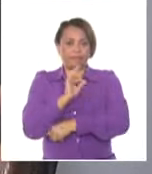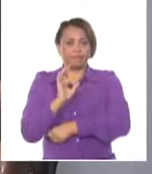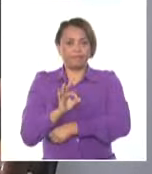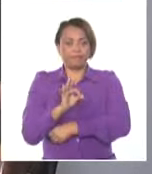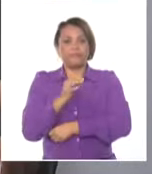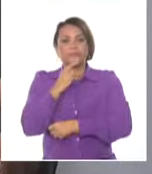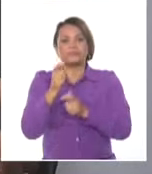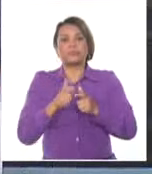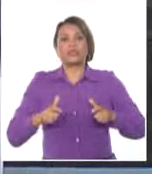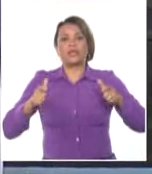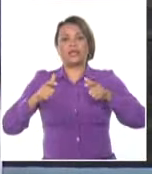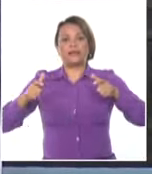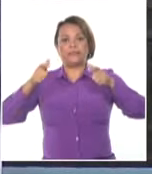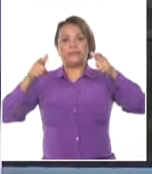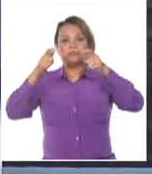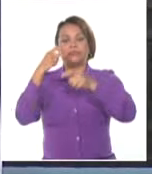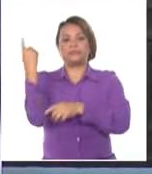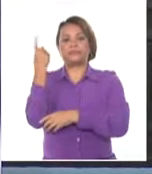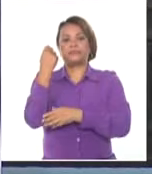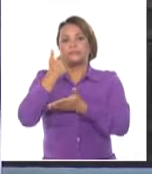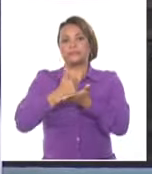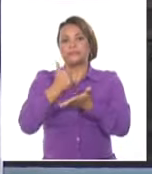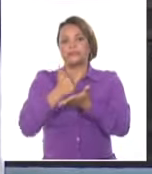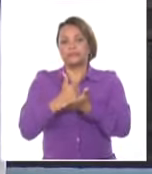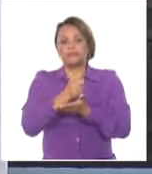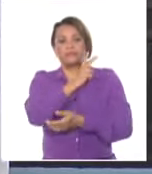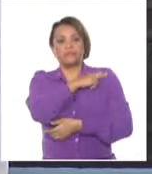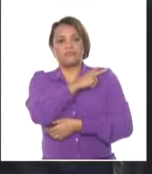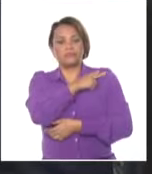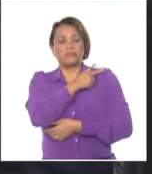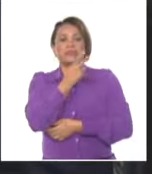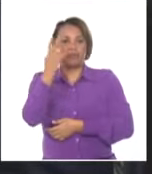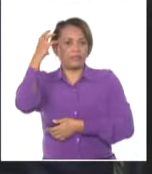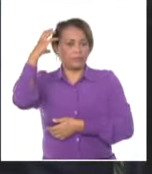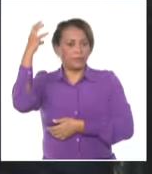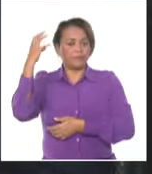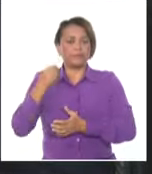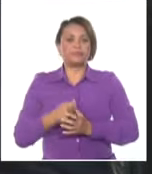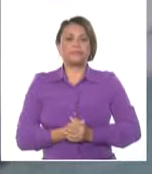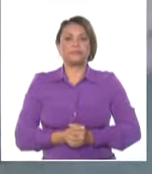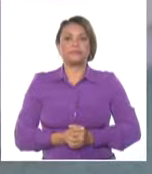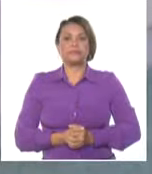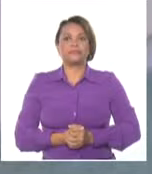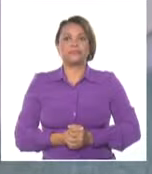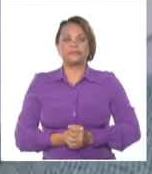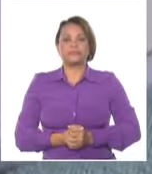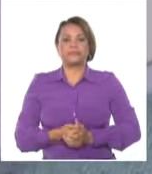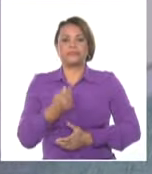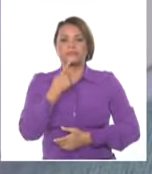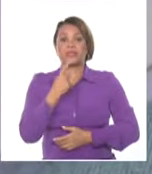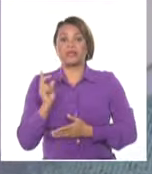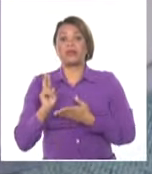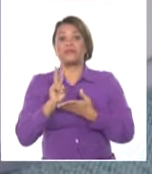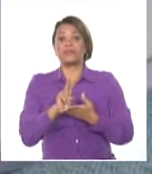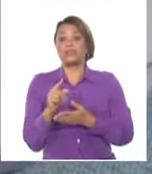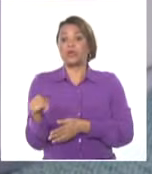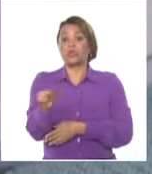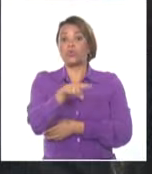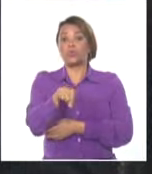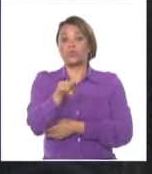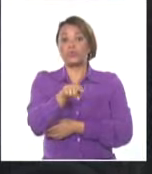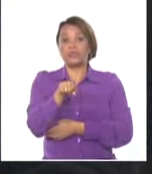Capitolio Nacional, sede institucional del órgano supremo del Poder del Estado. La visita de ustedes se